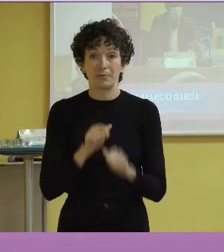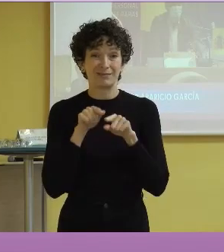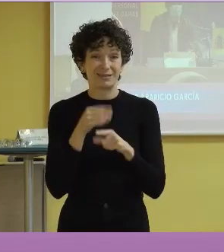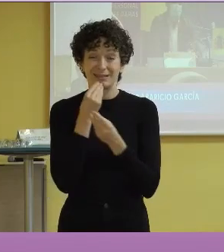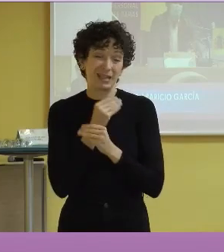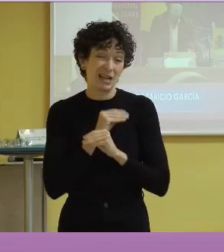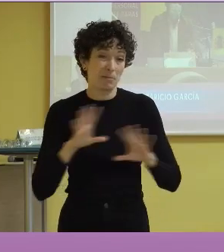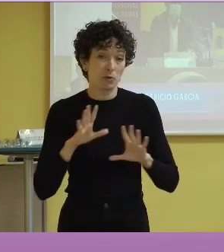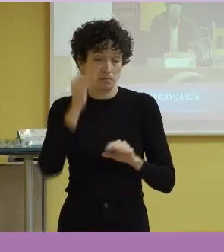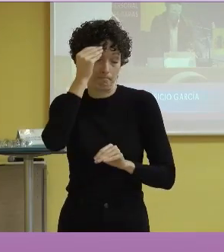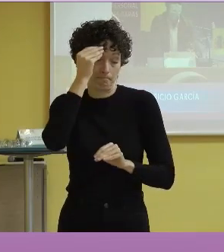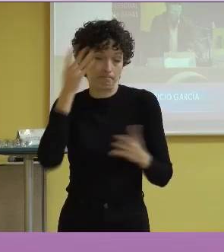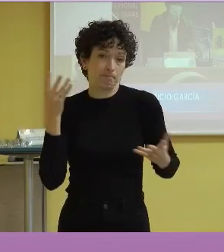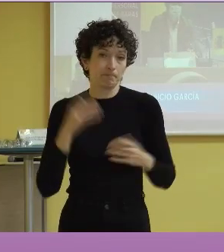llegar.